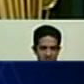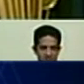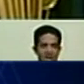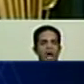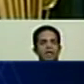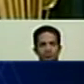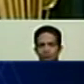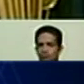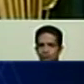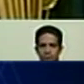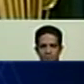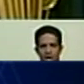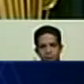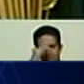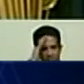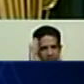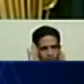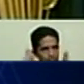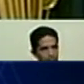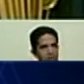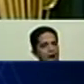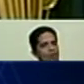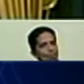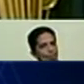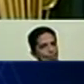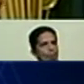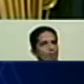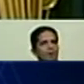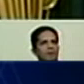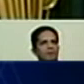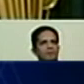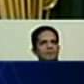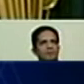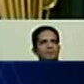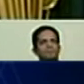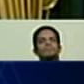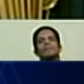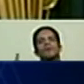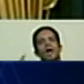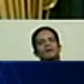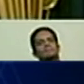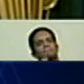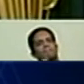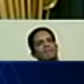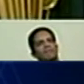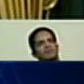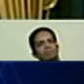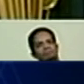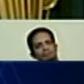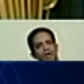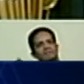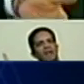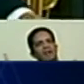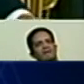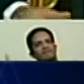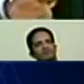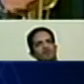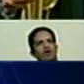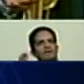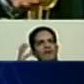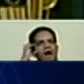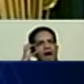atendido todas las solicitudes. Hay muchas solicitudes de televisoras,